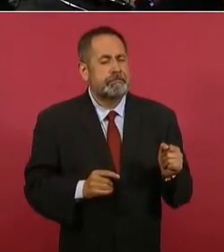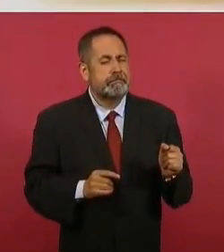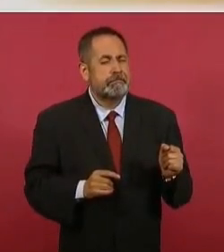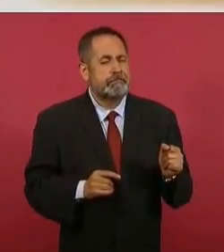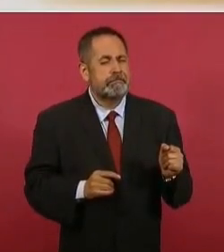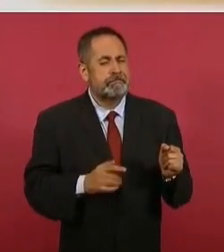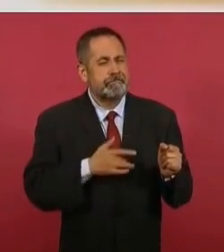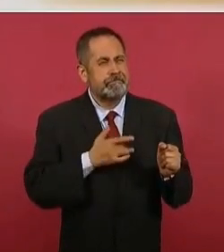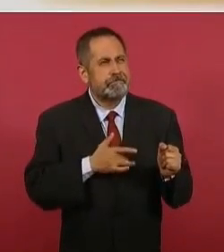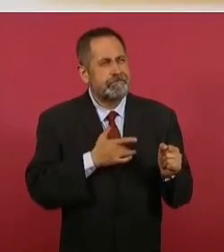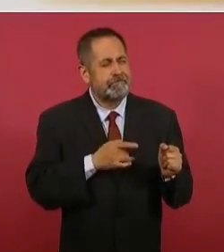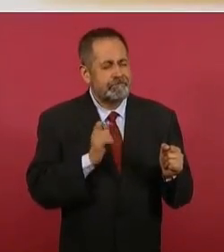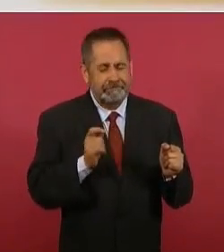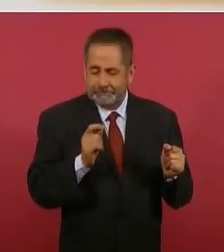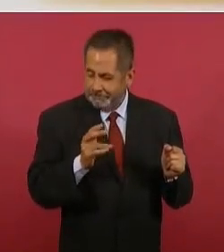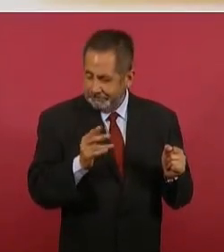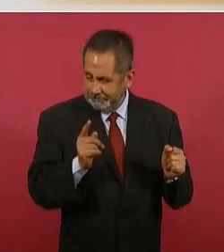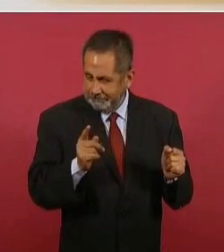de